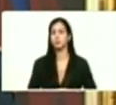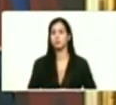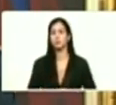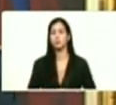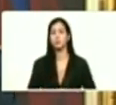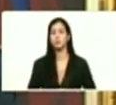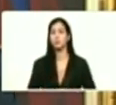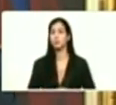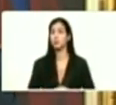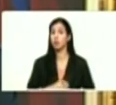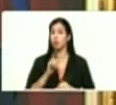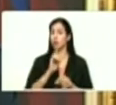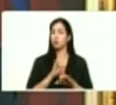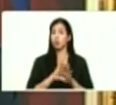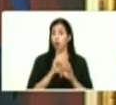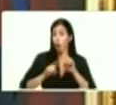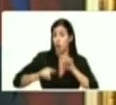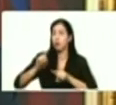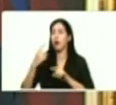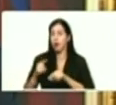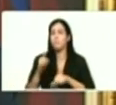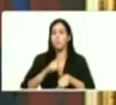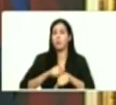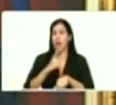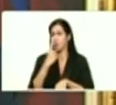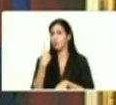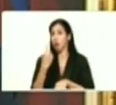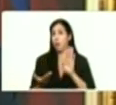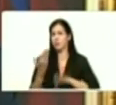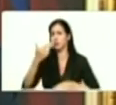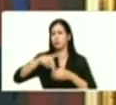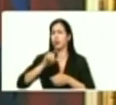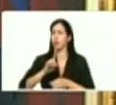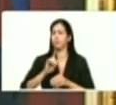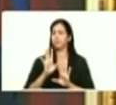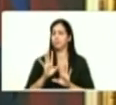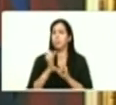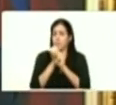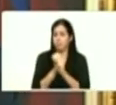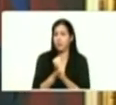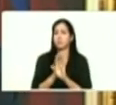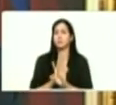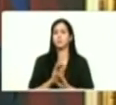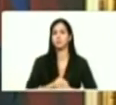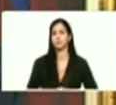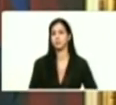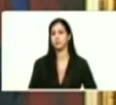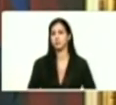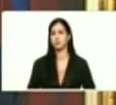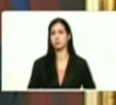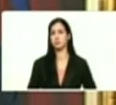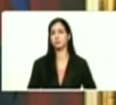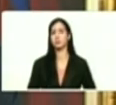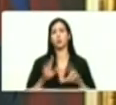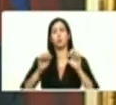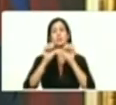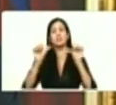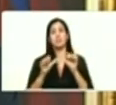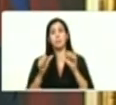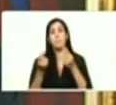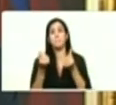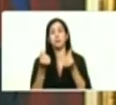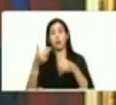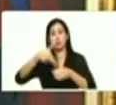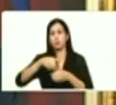todo tiene su momento el 2015 no fue el momento para un nuevo sistema de precios de la gasolina